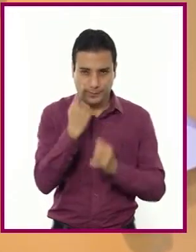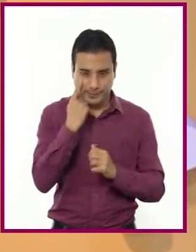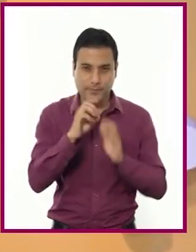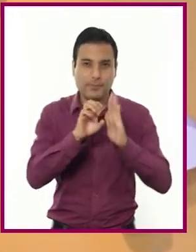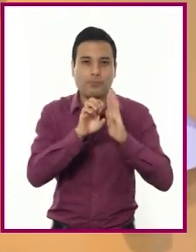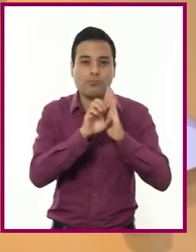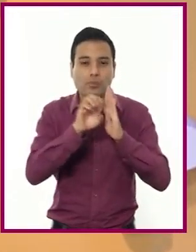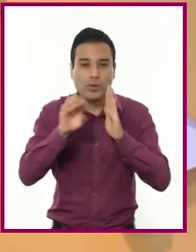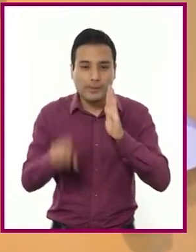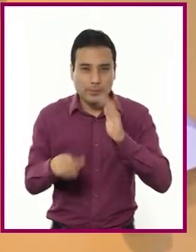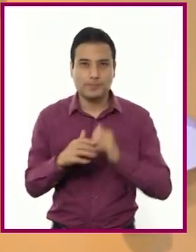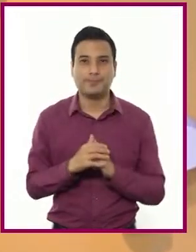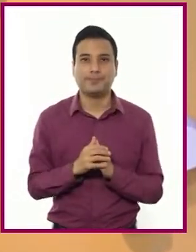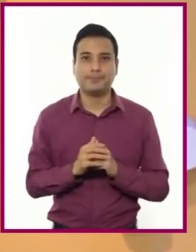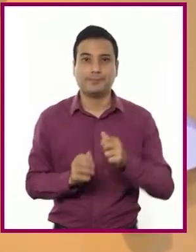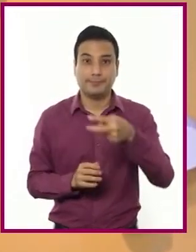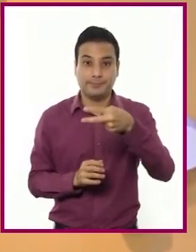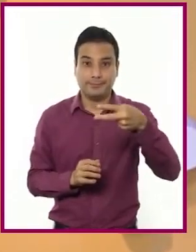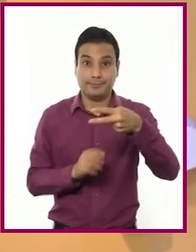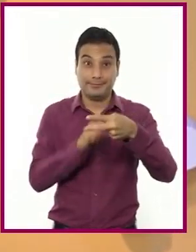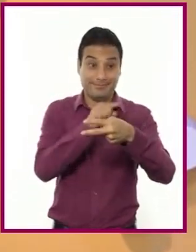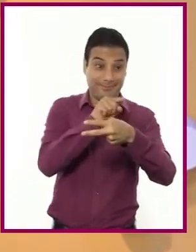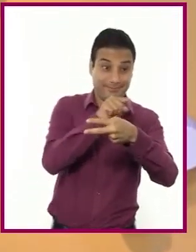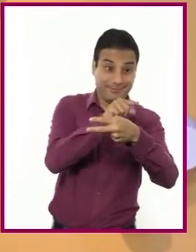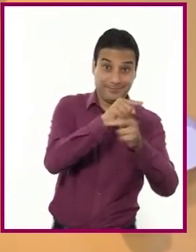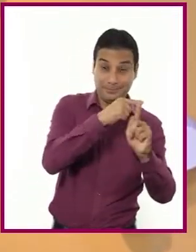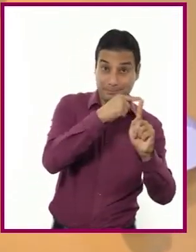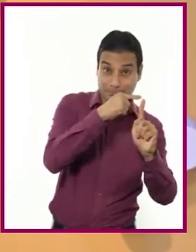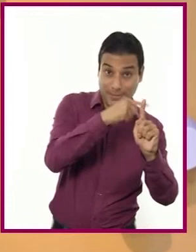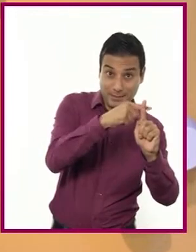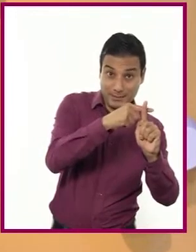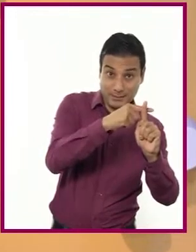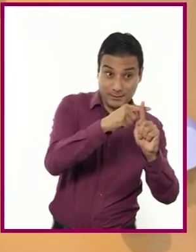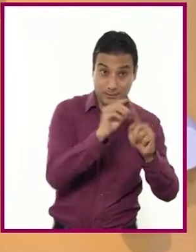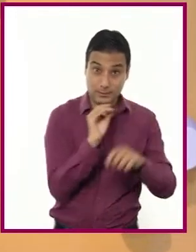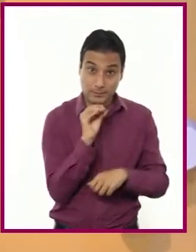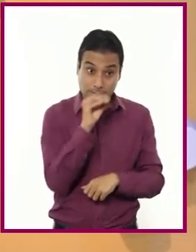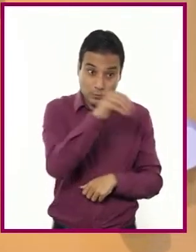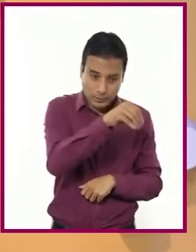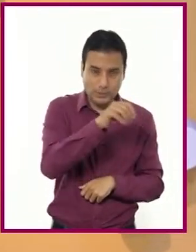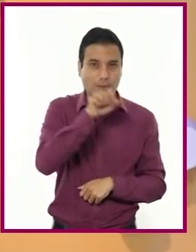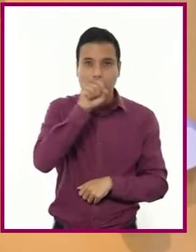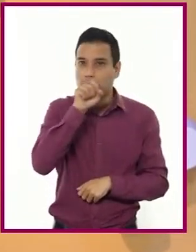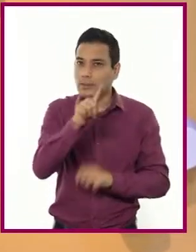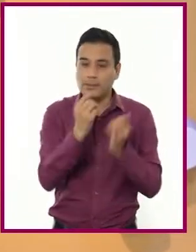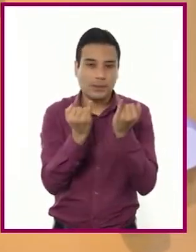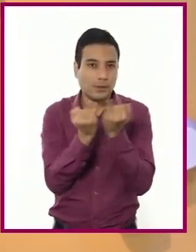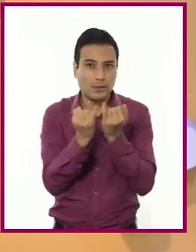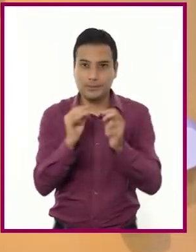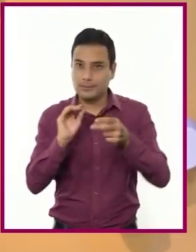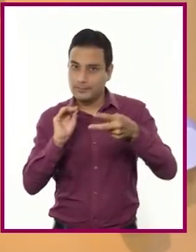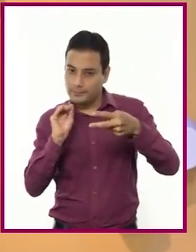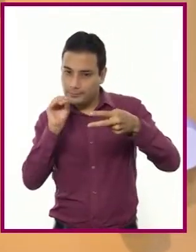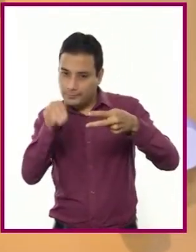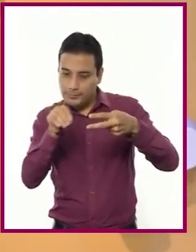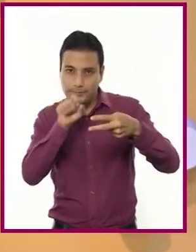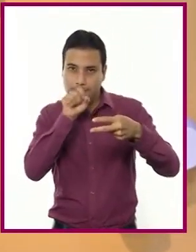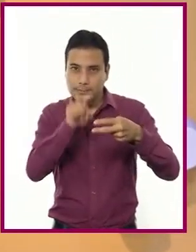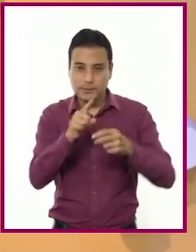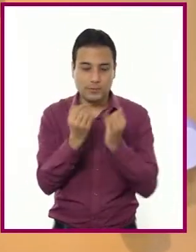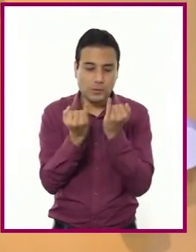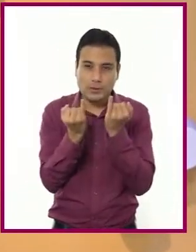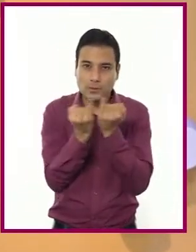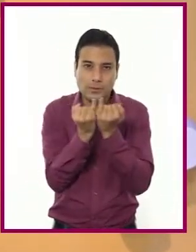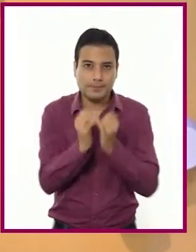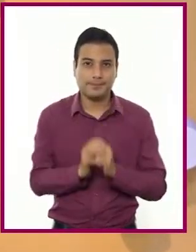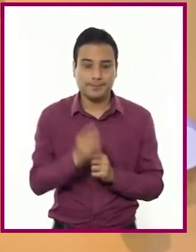una cantidad a un miembro de la ecuación, debemos sumar la misma en el segundo miembro para